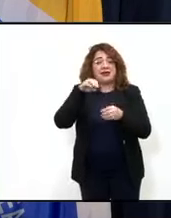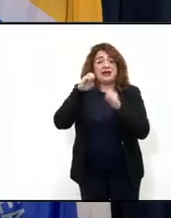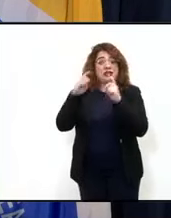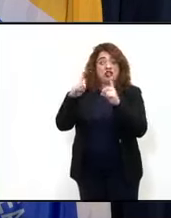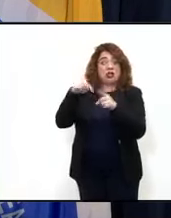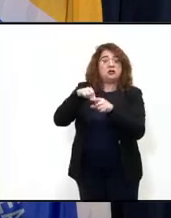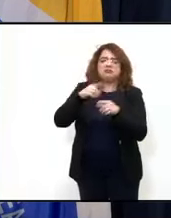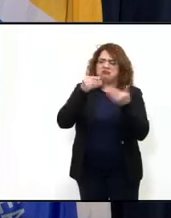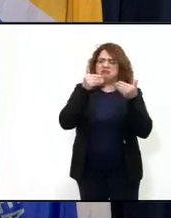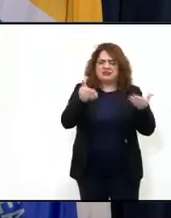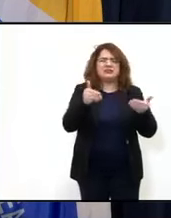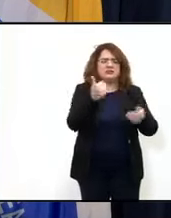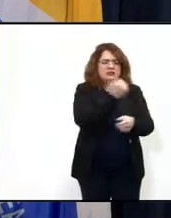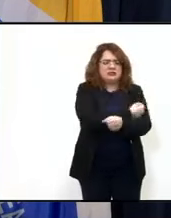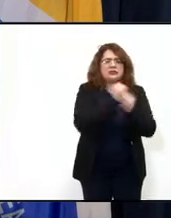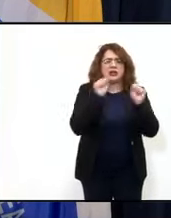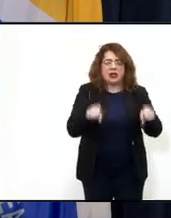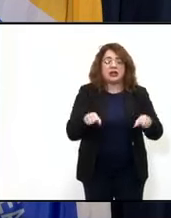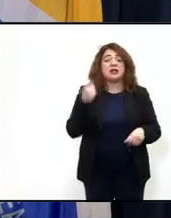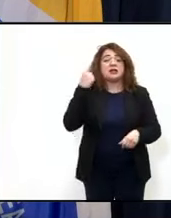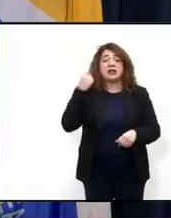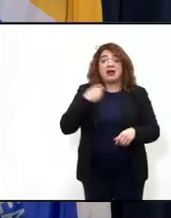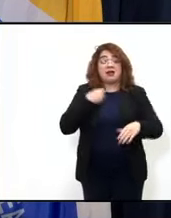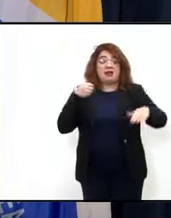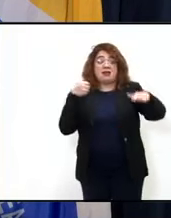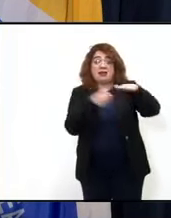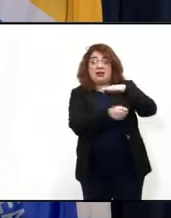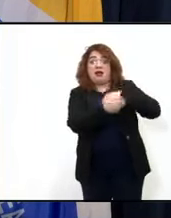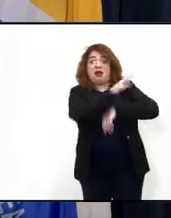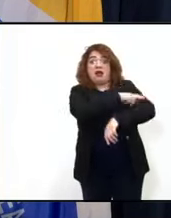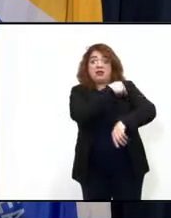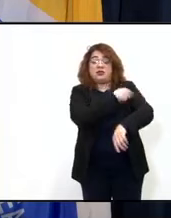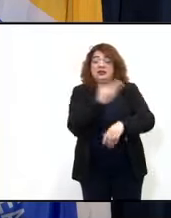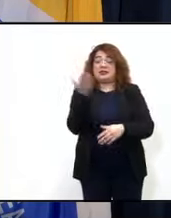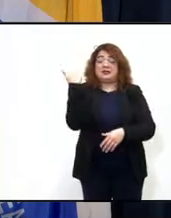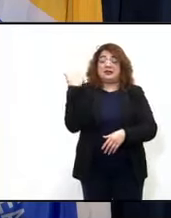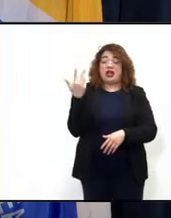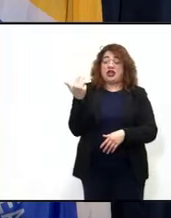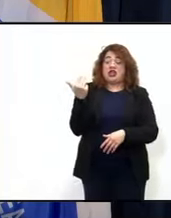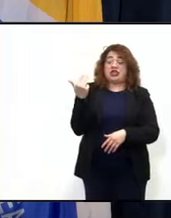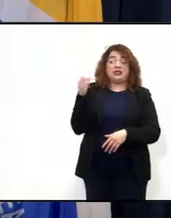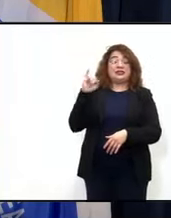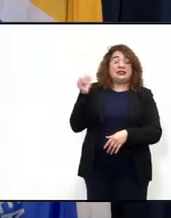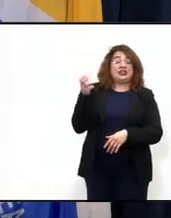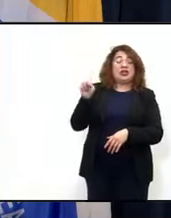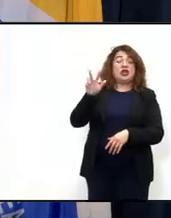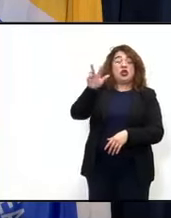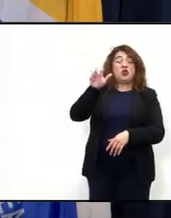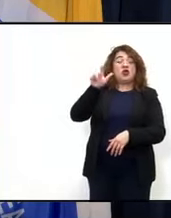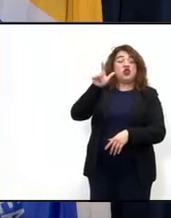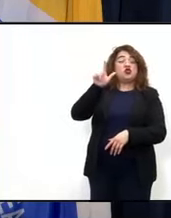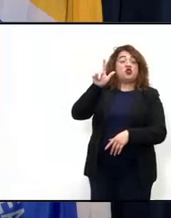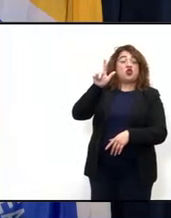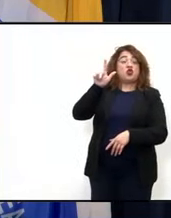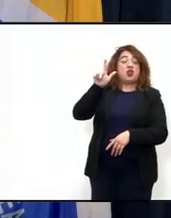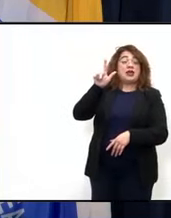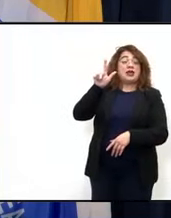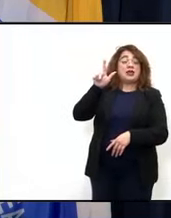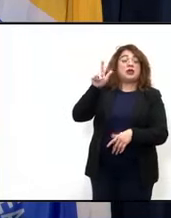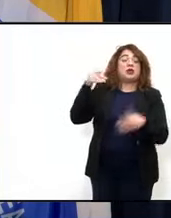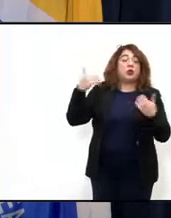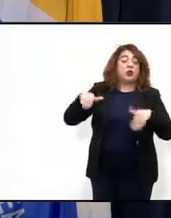en hospitalizaciones. En nuestro pico, que fue el 13 de enero, 323 residentes de la ciudad